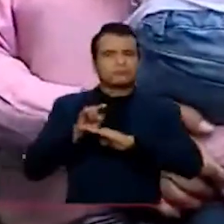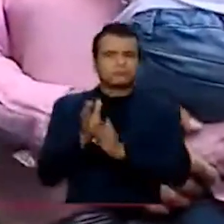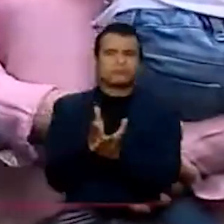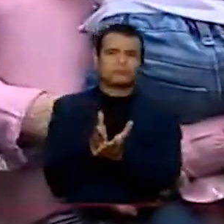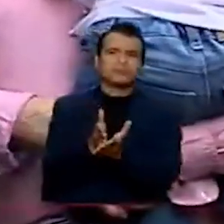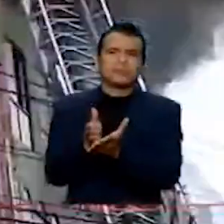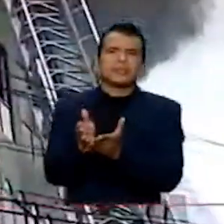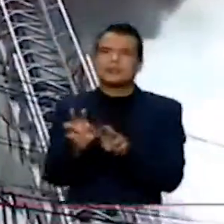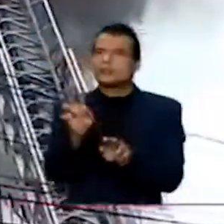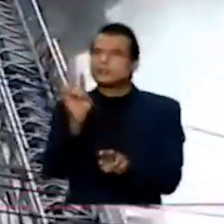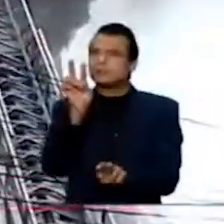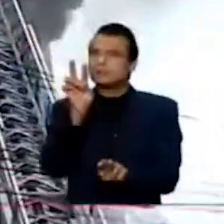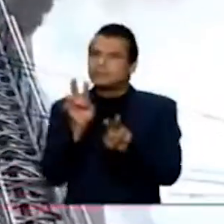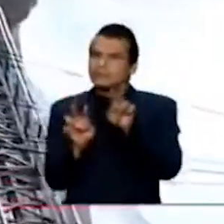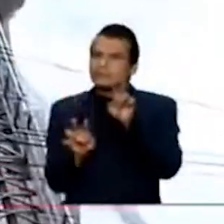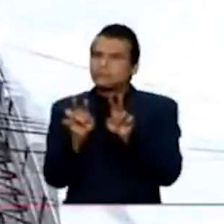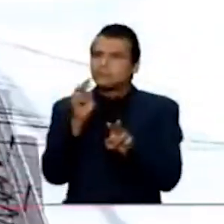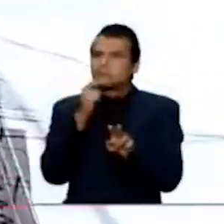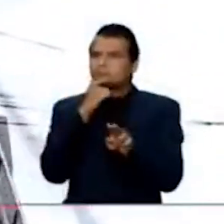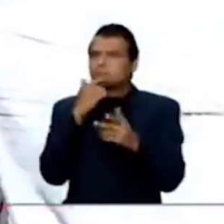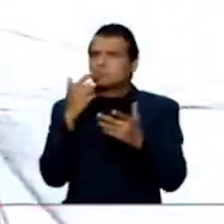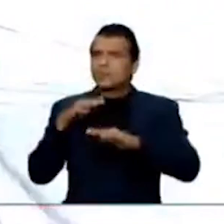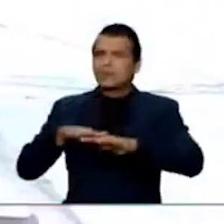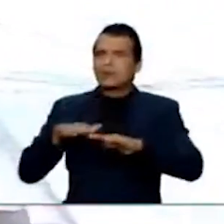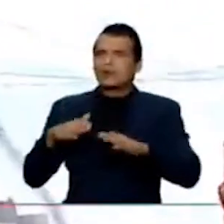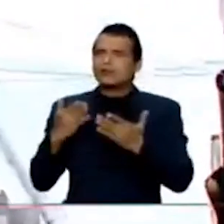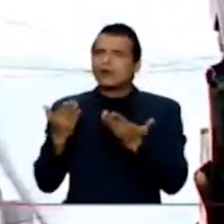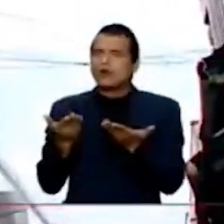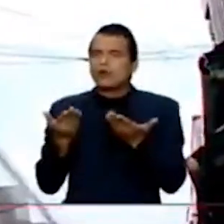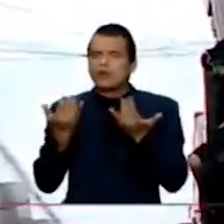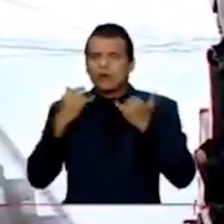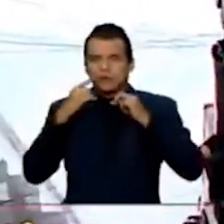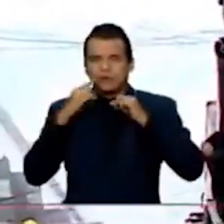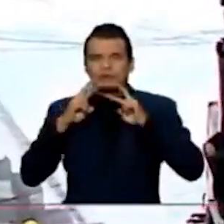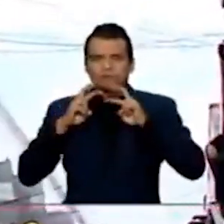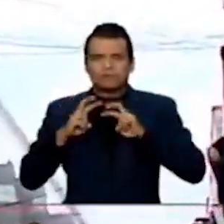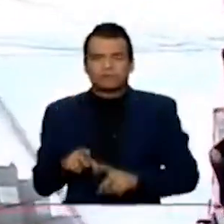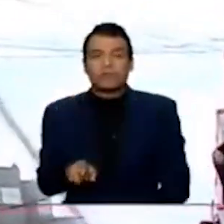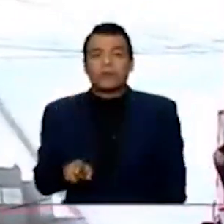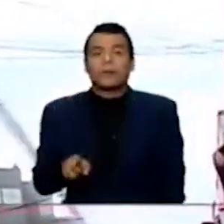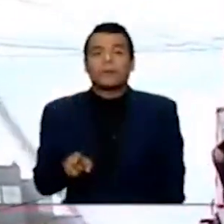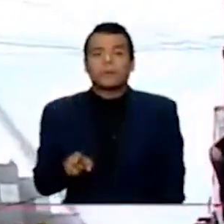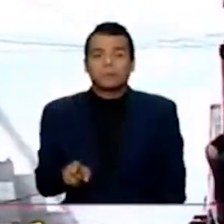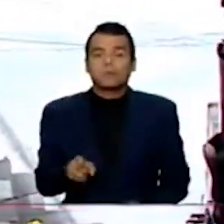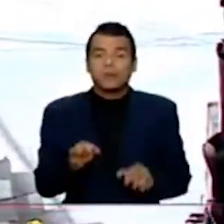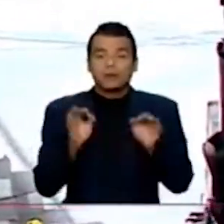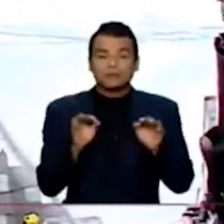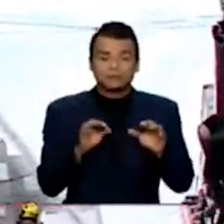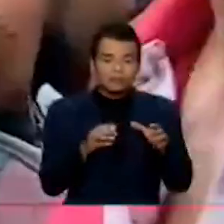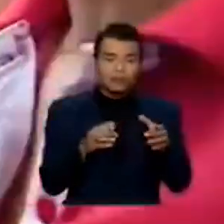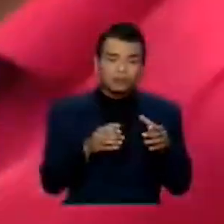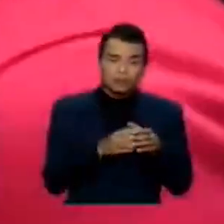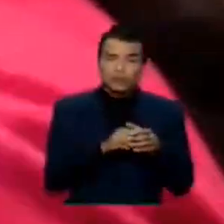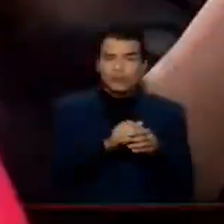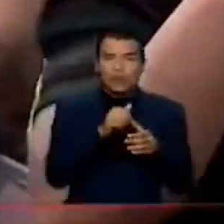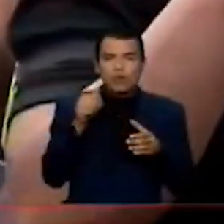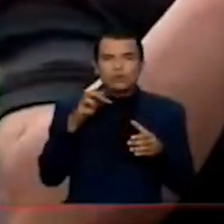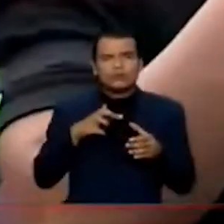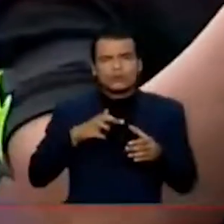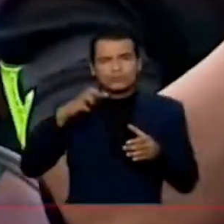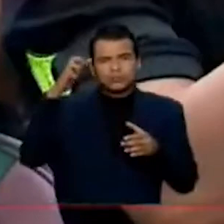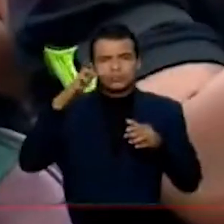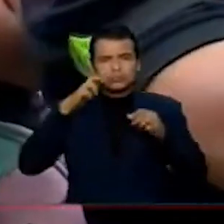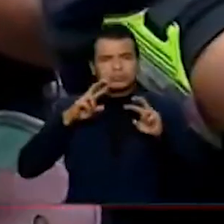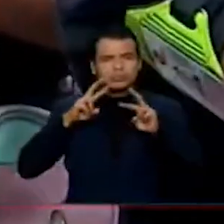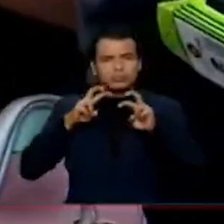adelantan un barrido detallado y el análisis sobre las posibles causas de la conflagración. Otro equipo de expertos